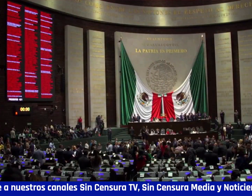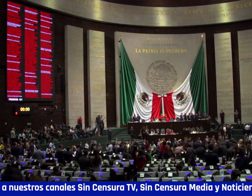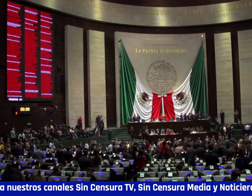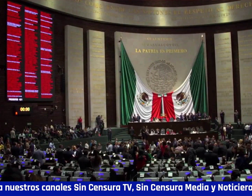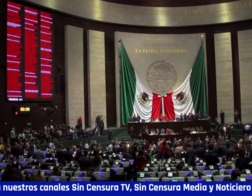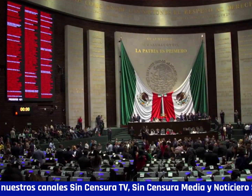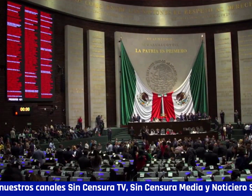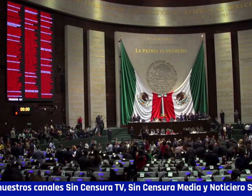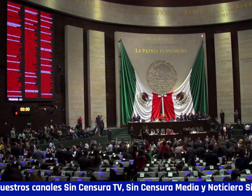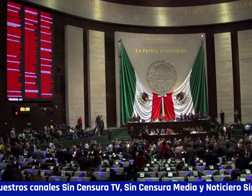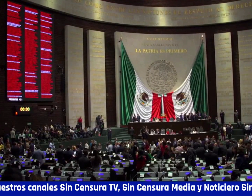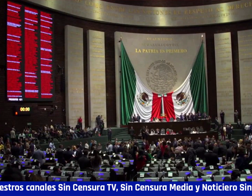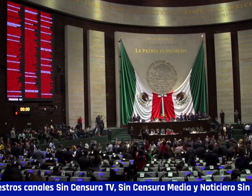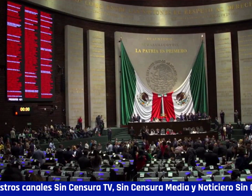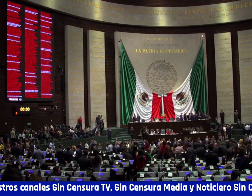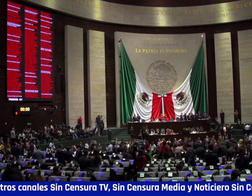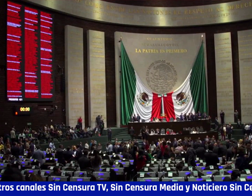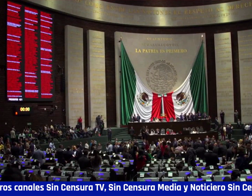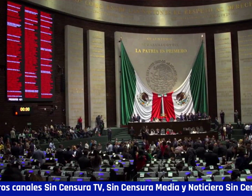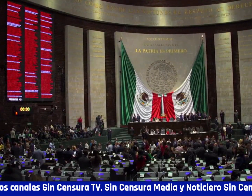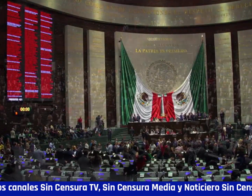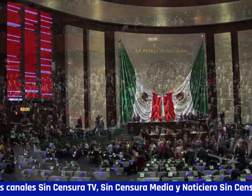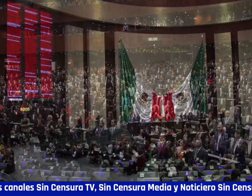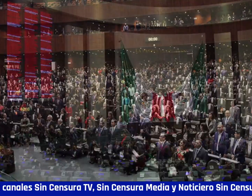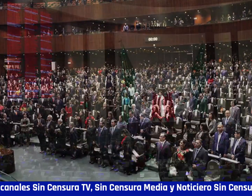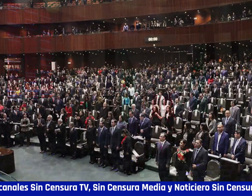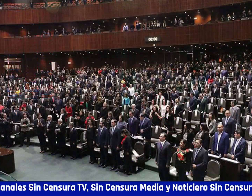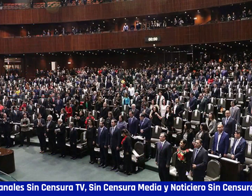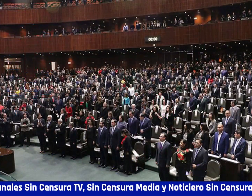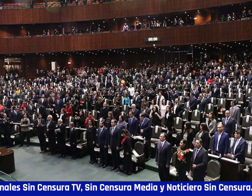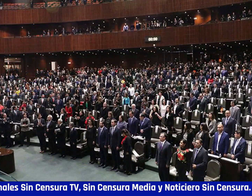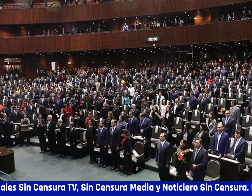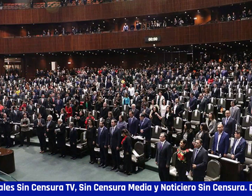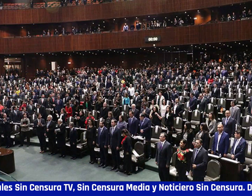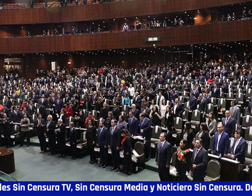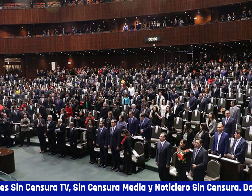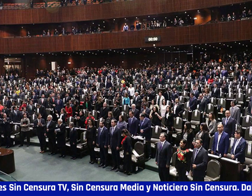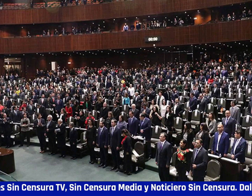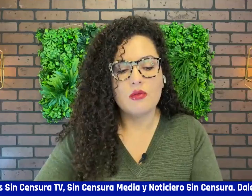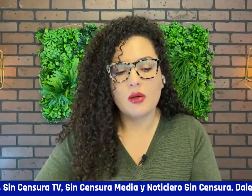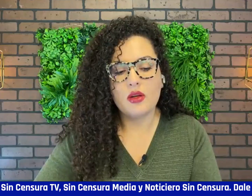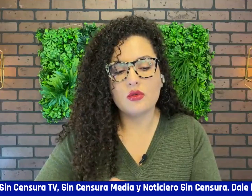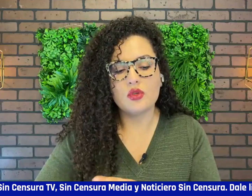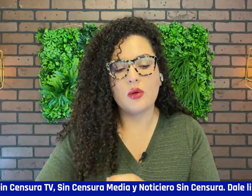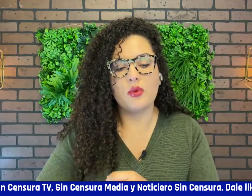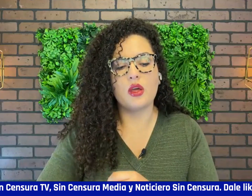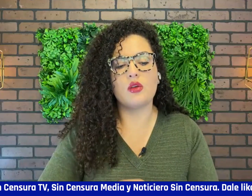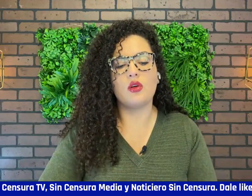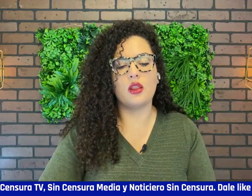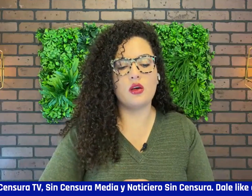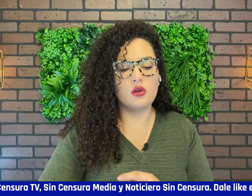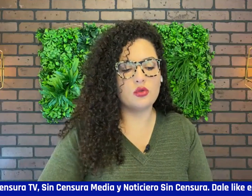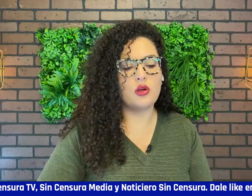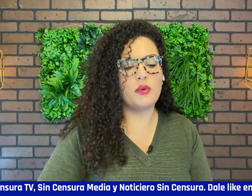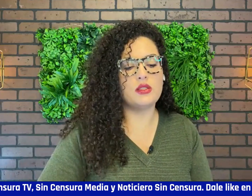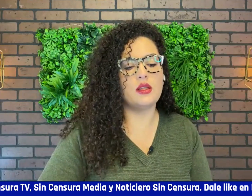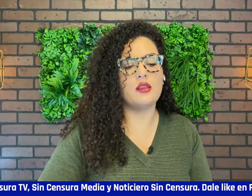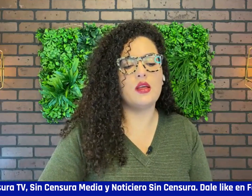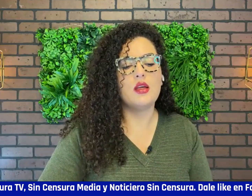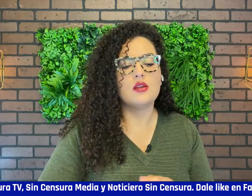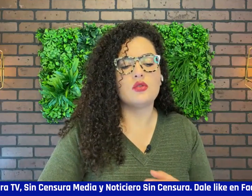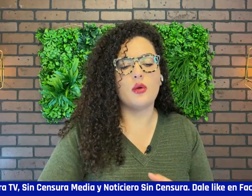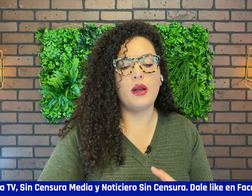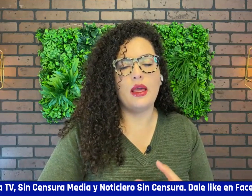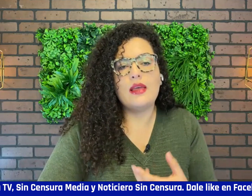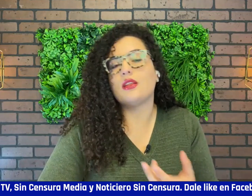que recurramos a este instrumento y que nos vayamos a salir por la tangente? Entonces, vamos a ver, escuchar un poquito de lo que dijo justo el